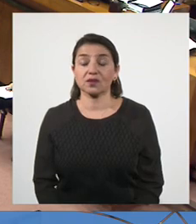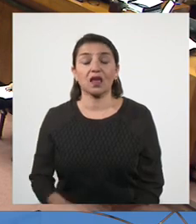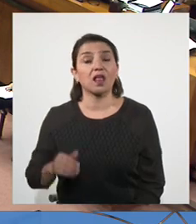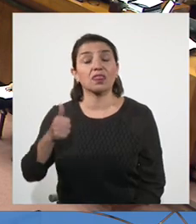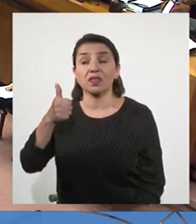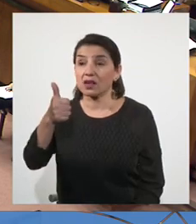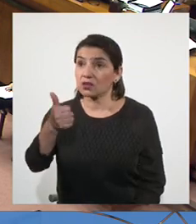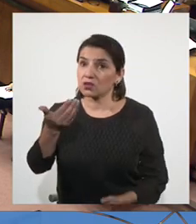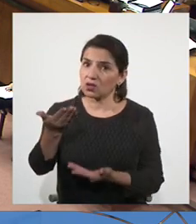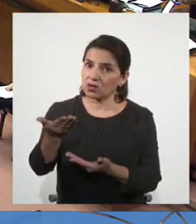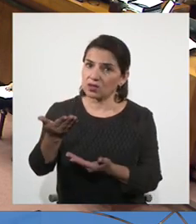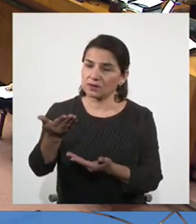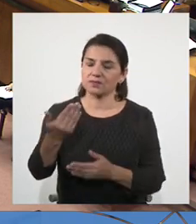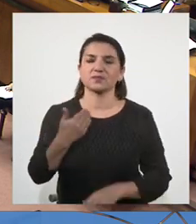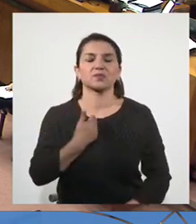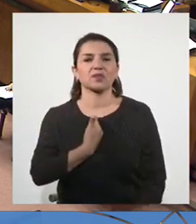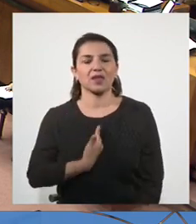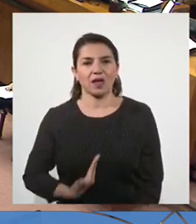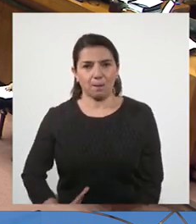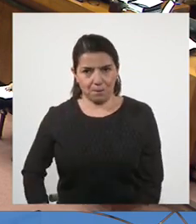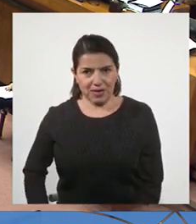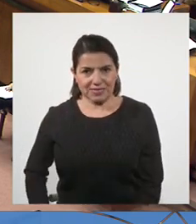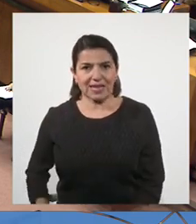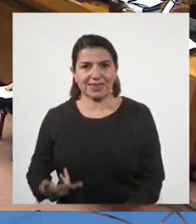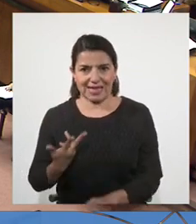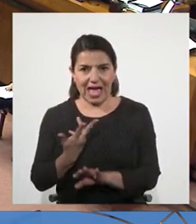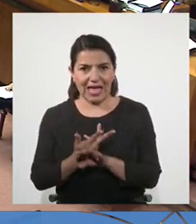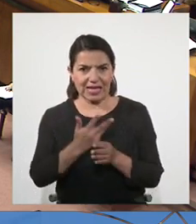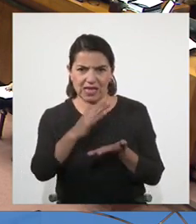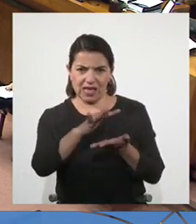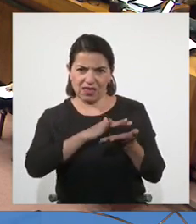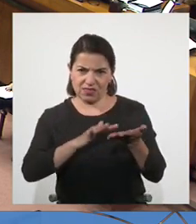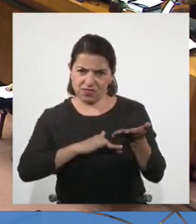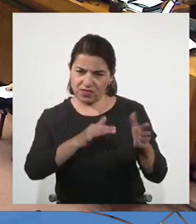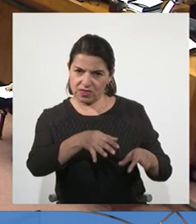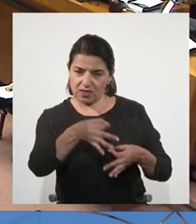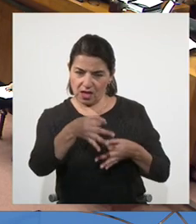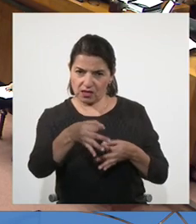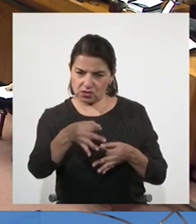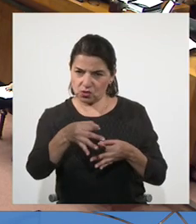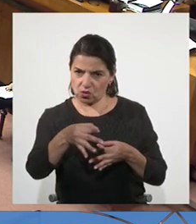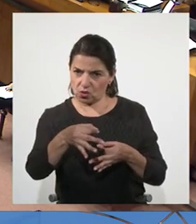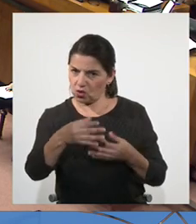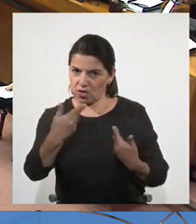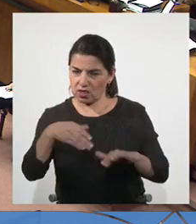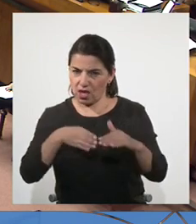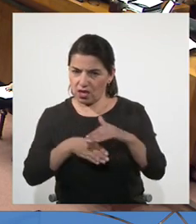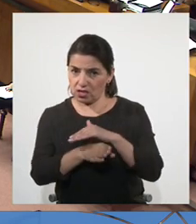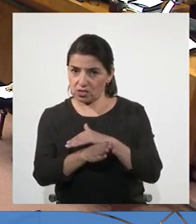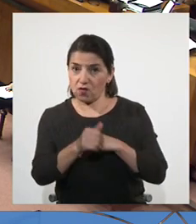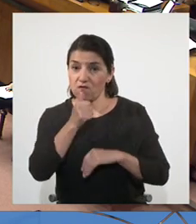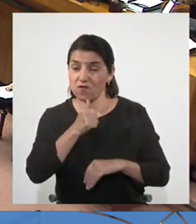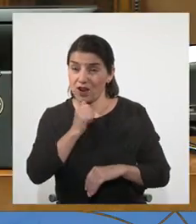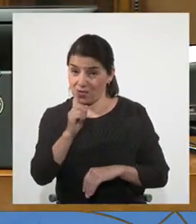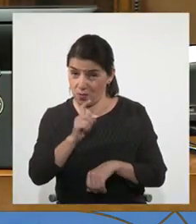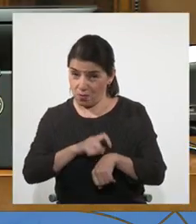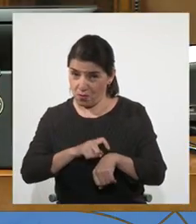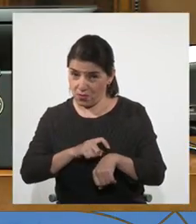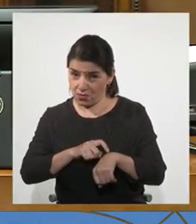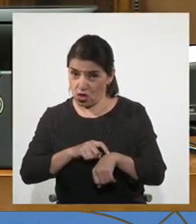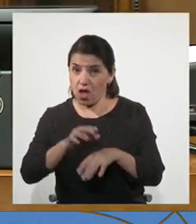¿Director? Presidenta, tenemos el texto, no sé, pensé que ya había sido ingresado. Nos da un minuto, no. Lo fueron a